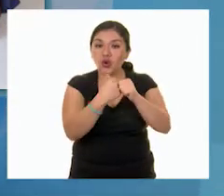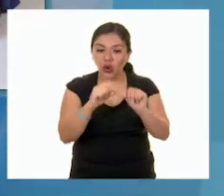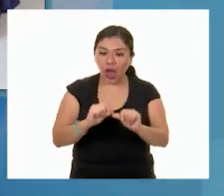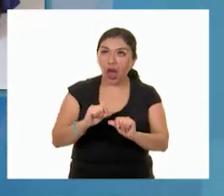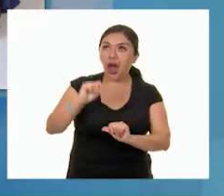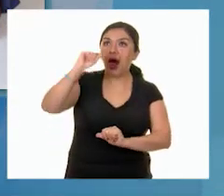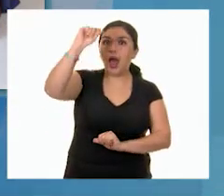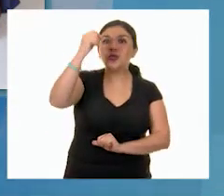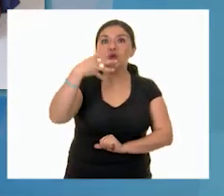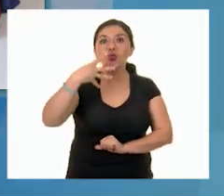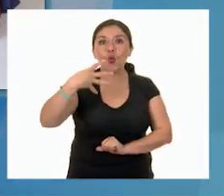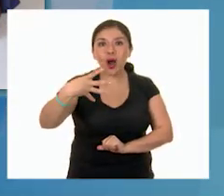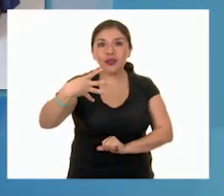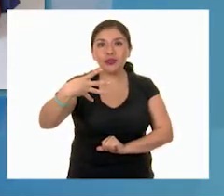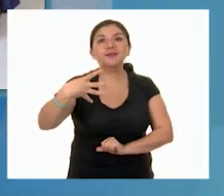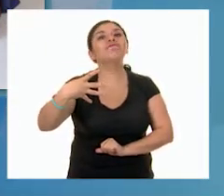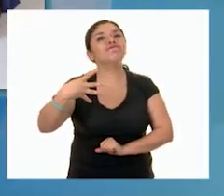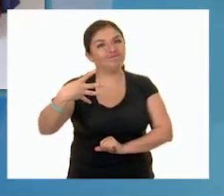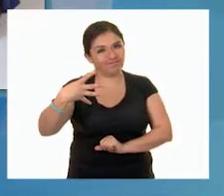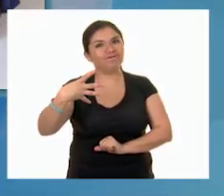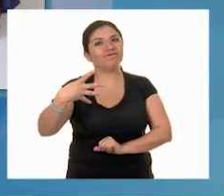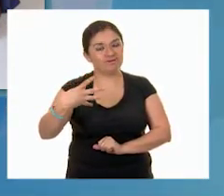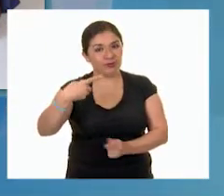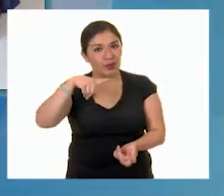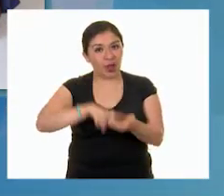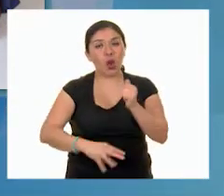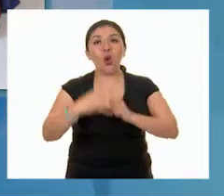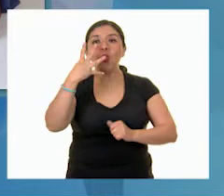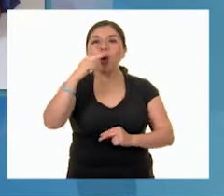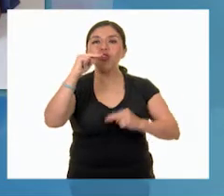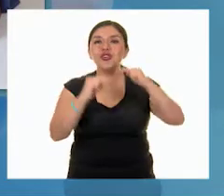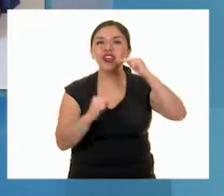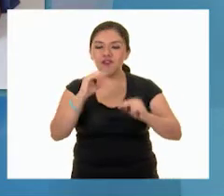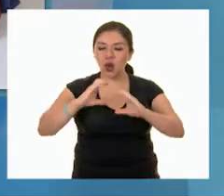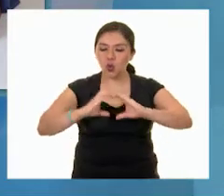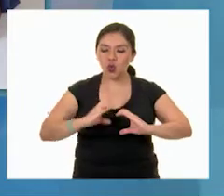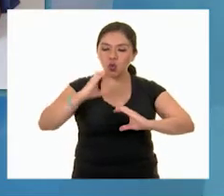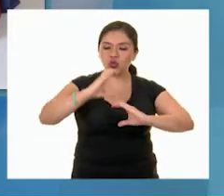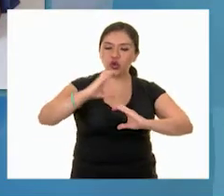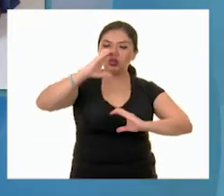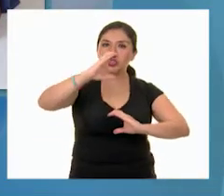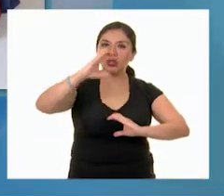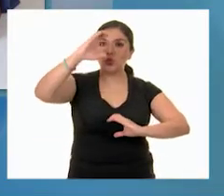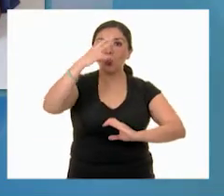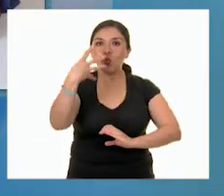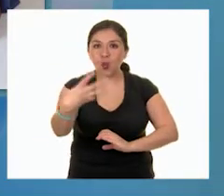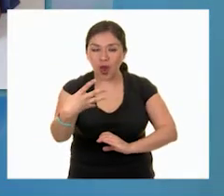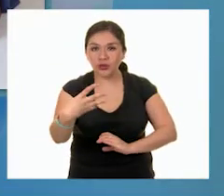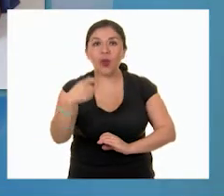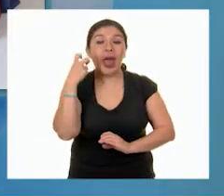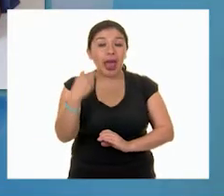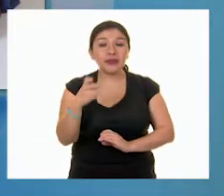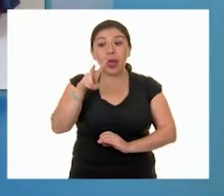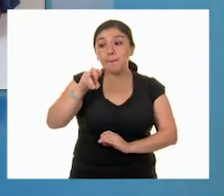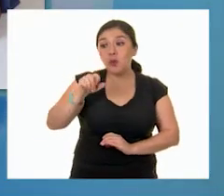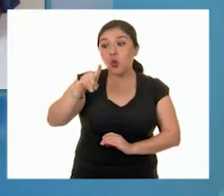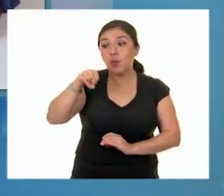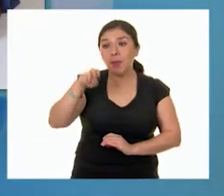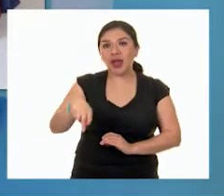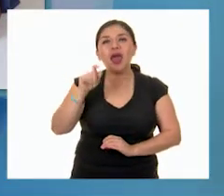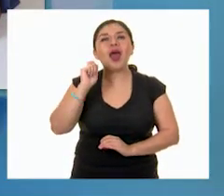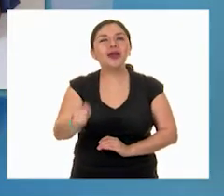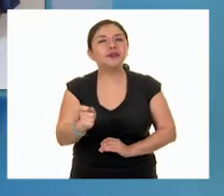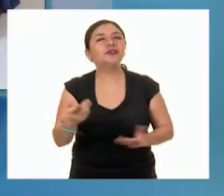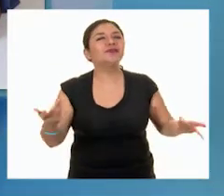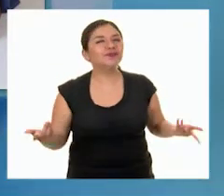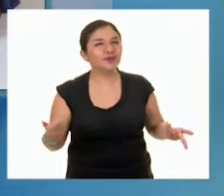4 en su altura. Son 4 niveles, entonces. Su volumen entonces podría ser... Ah, yo